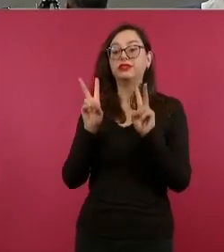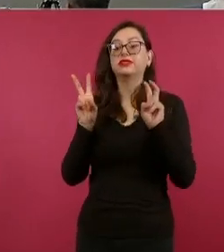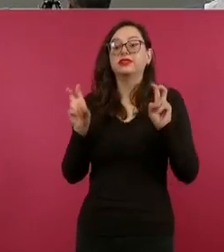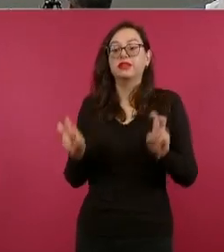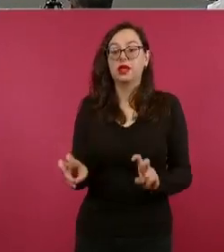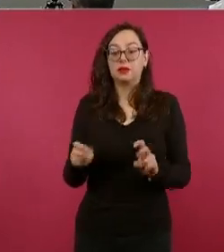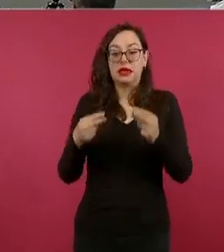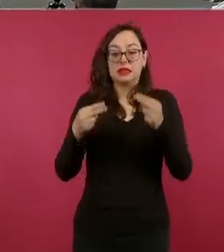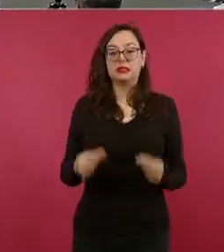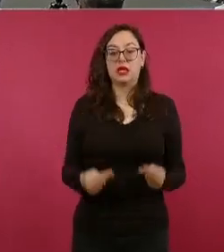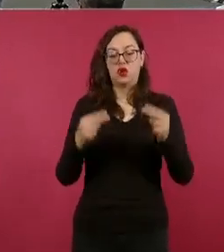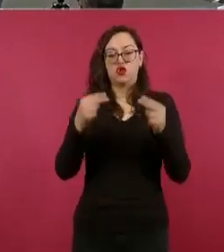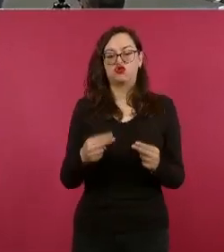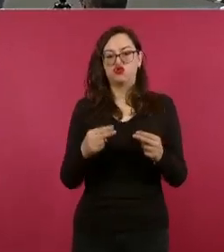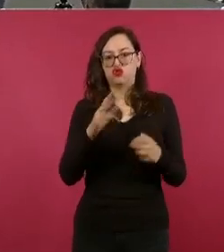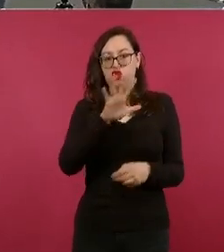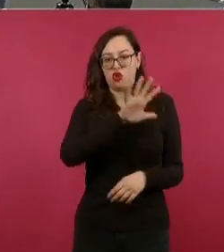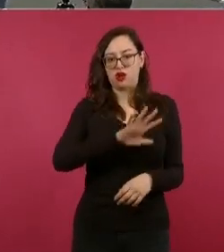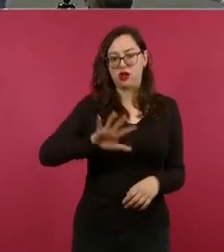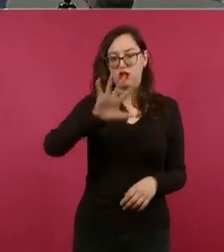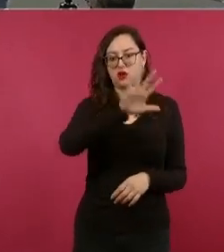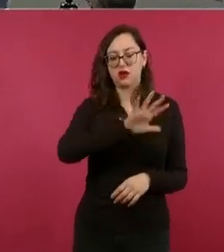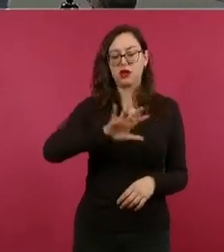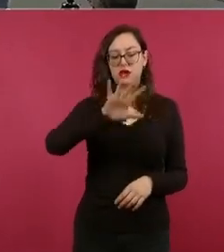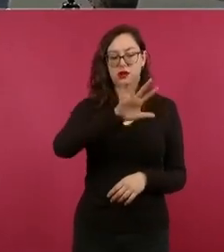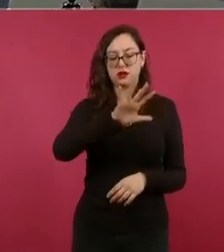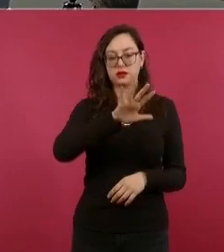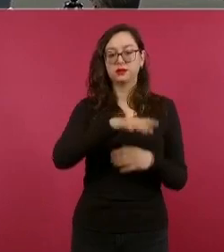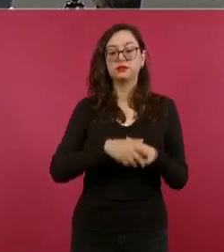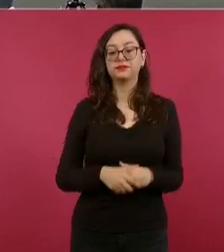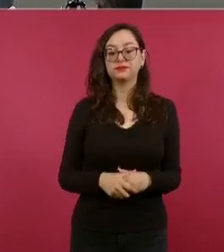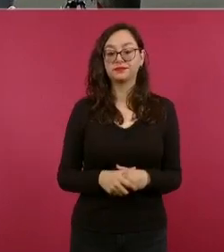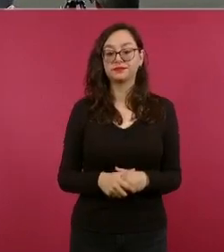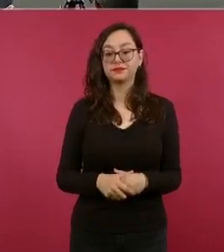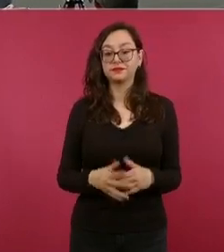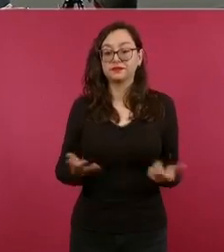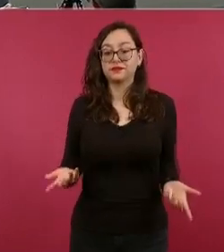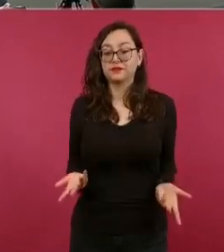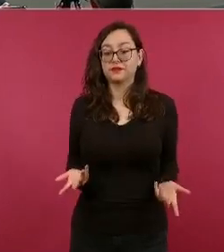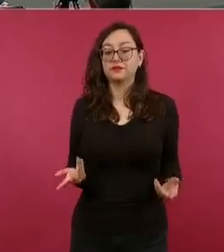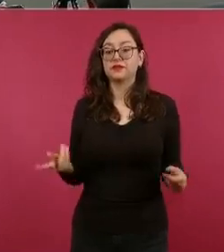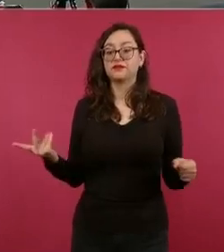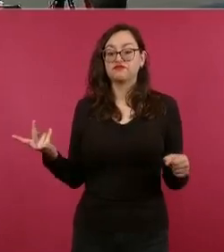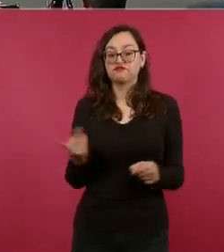Les comentaba que cuando se padece de la pandemia